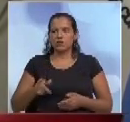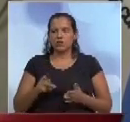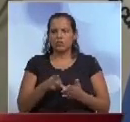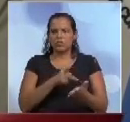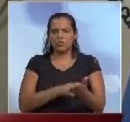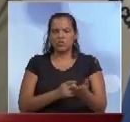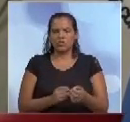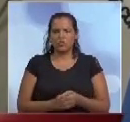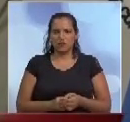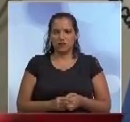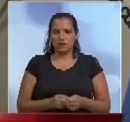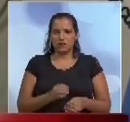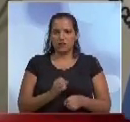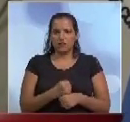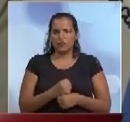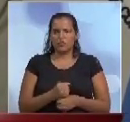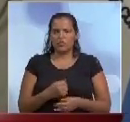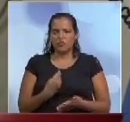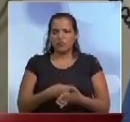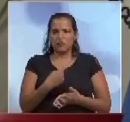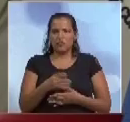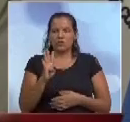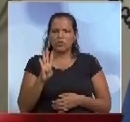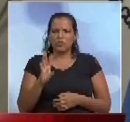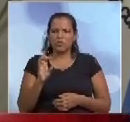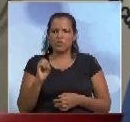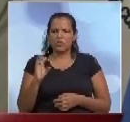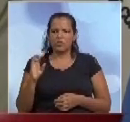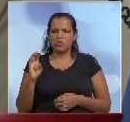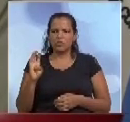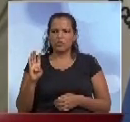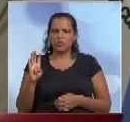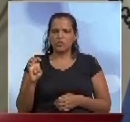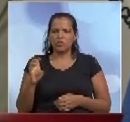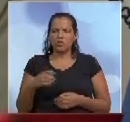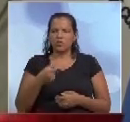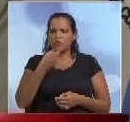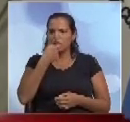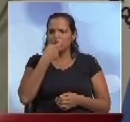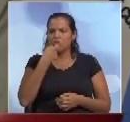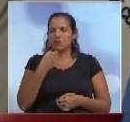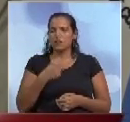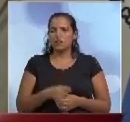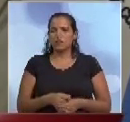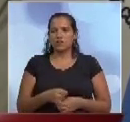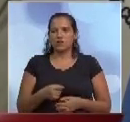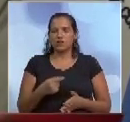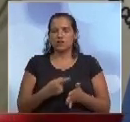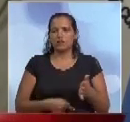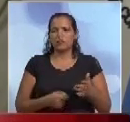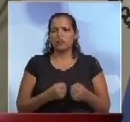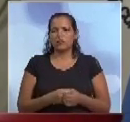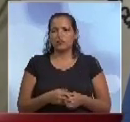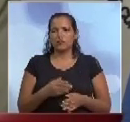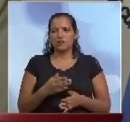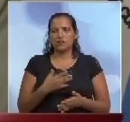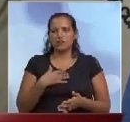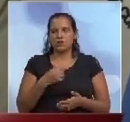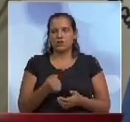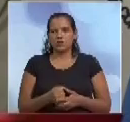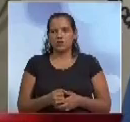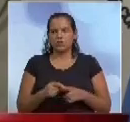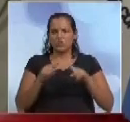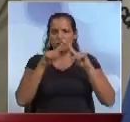cual se estarán adquiriendo 414 medicamentos que corresponden a los que están en el